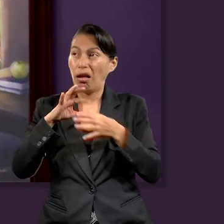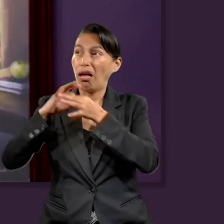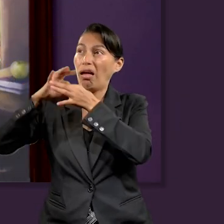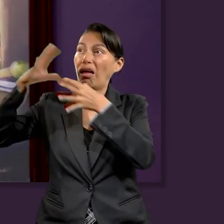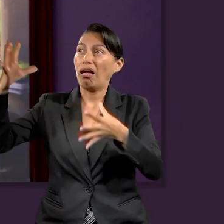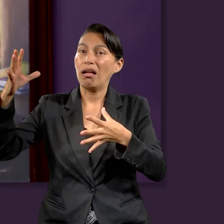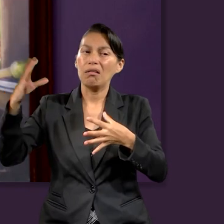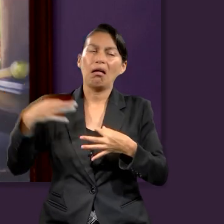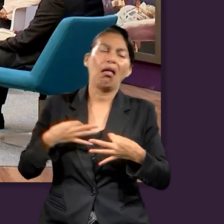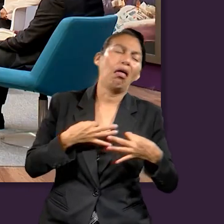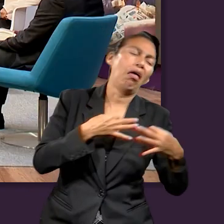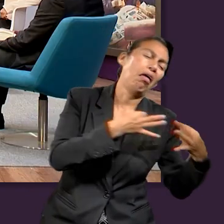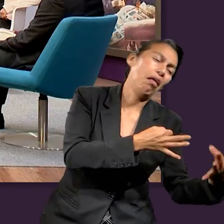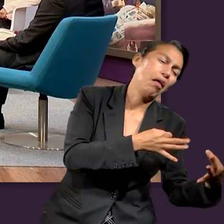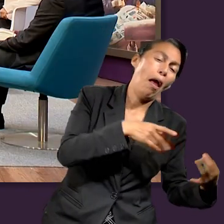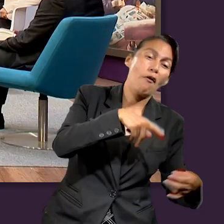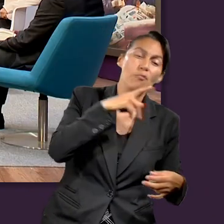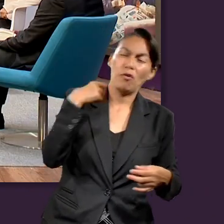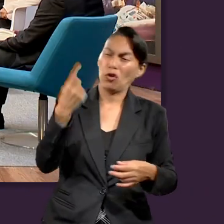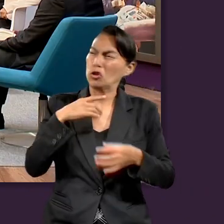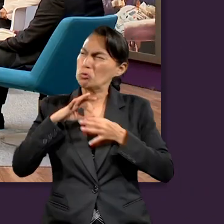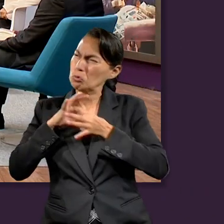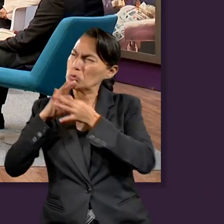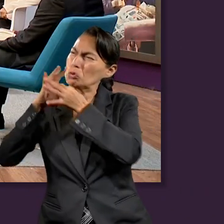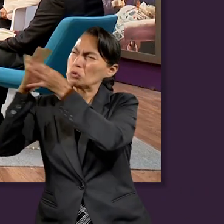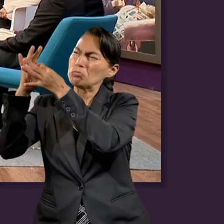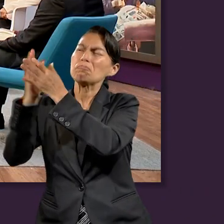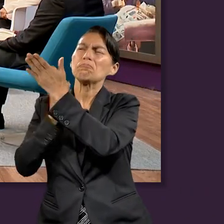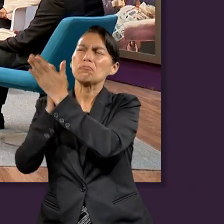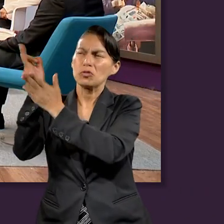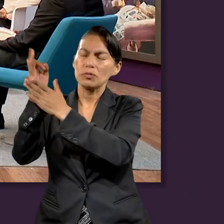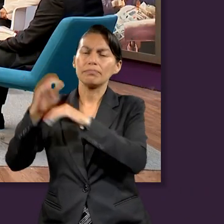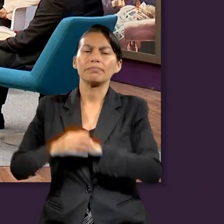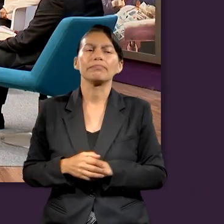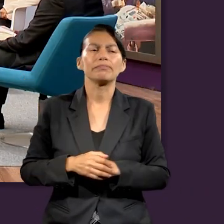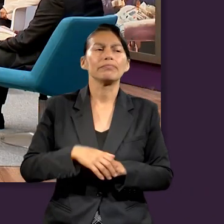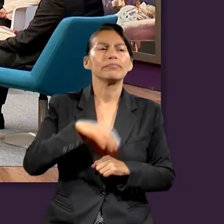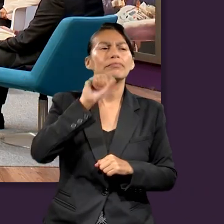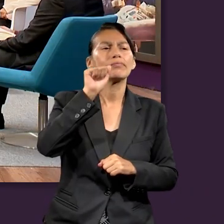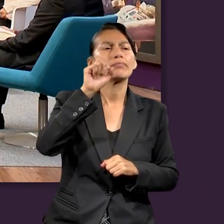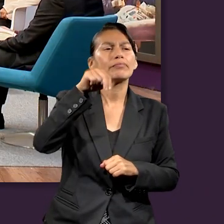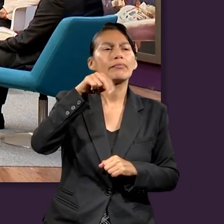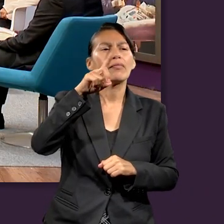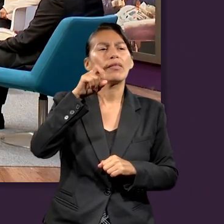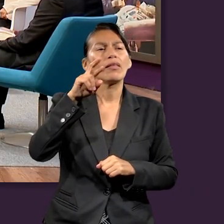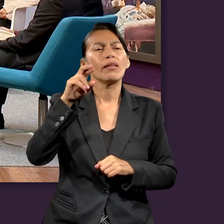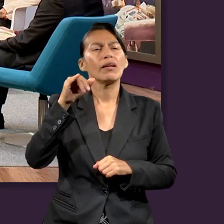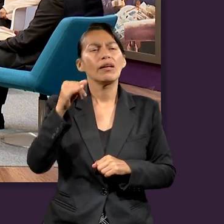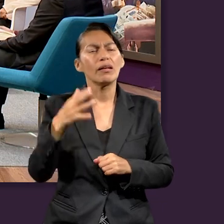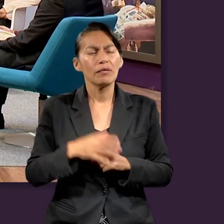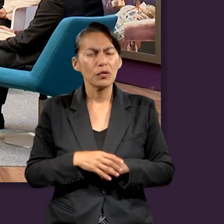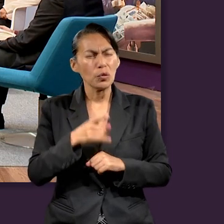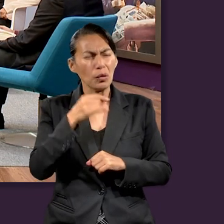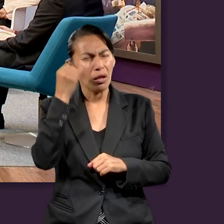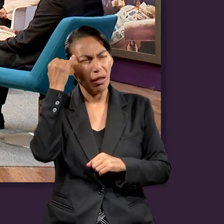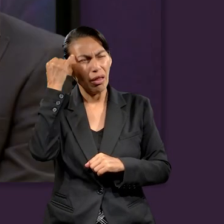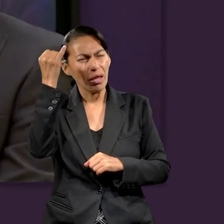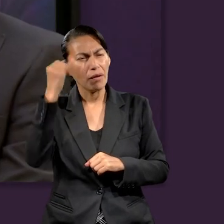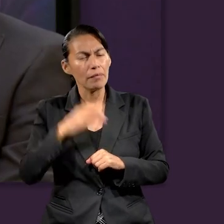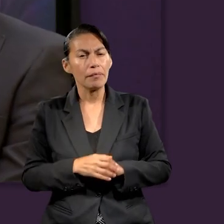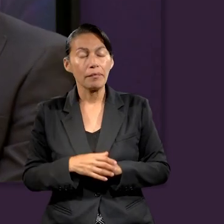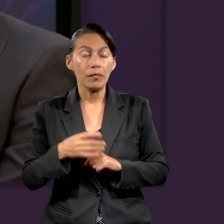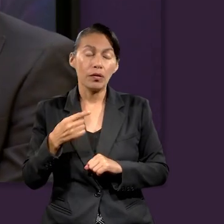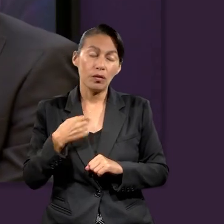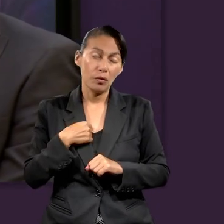engaños de Satanás. Gracias. Edrey, Andrey, perdón, ¿con qué idea te quedas?